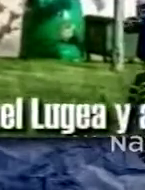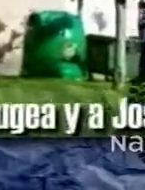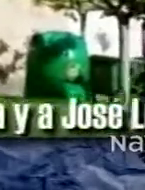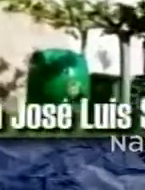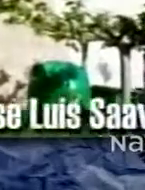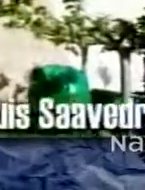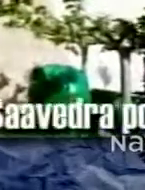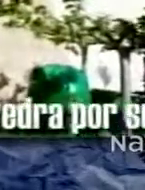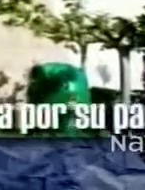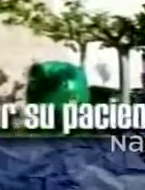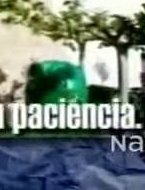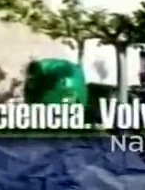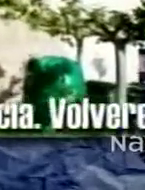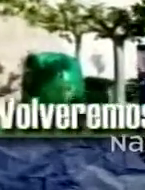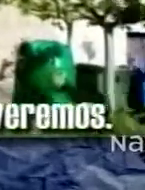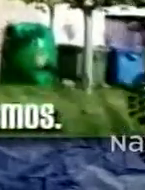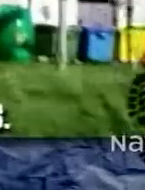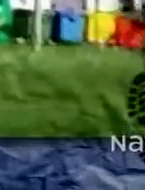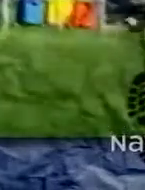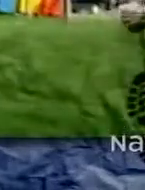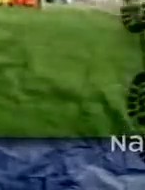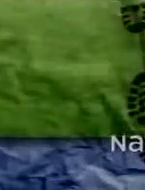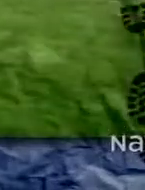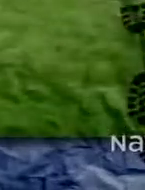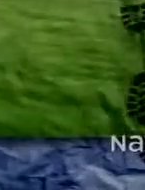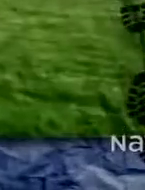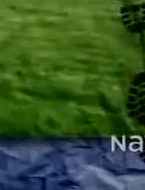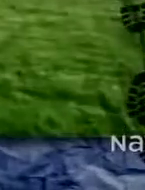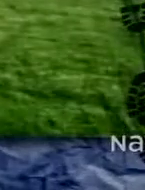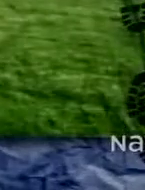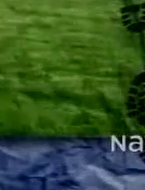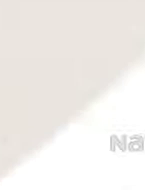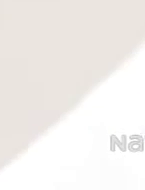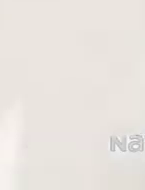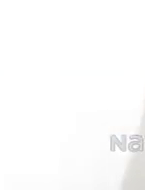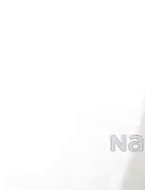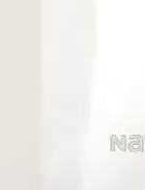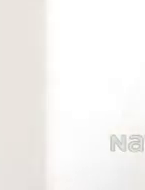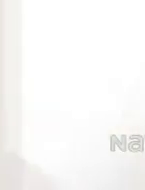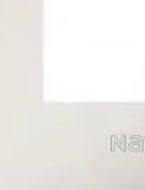Ha ha ha.